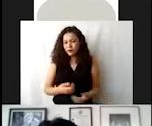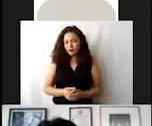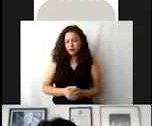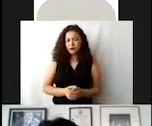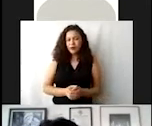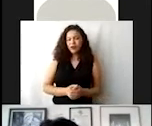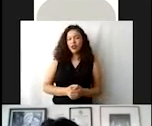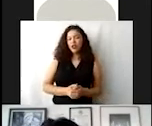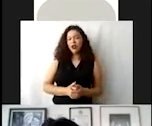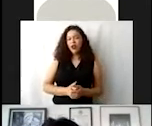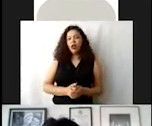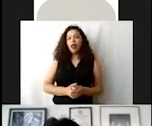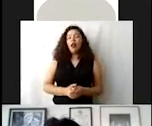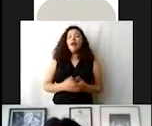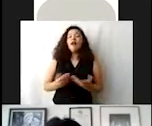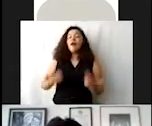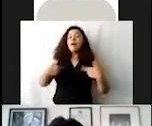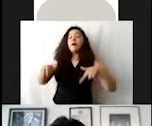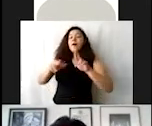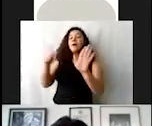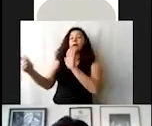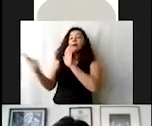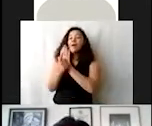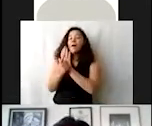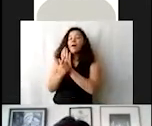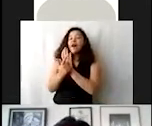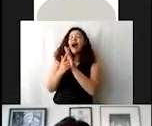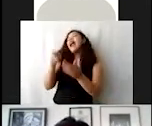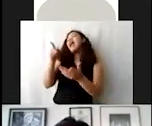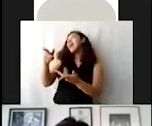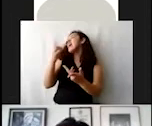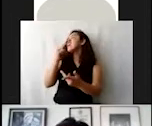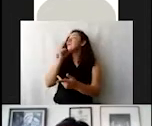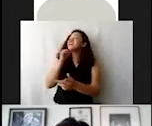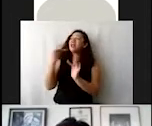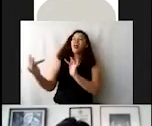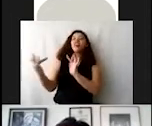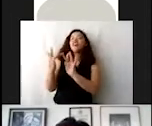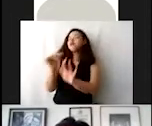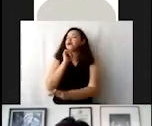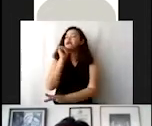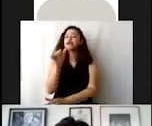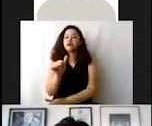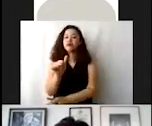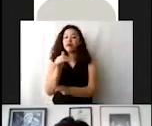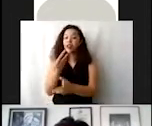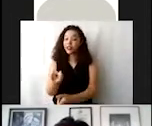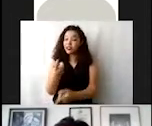El por no encontrar al representante legal decía que no te había localizado, que es cosa